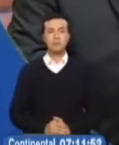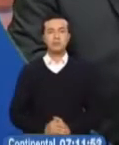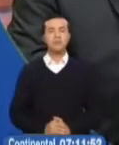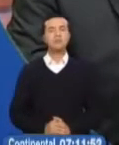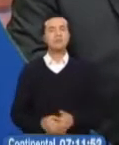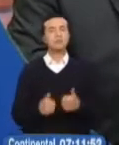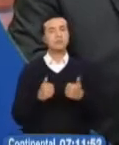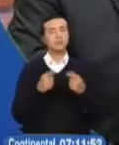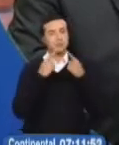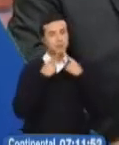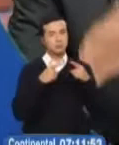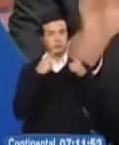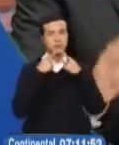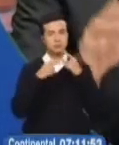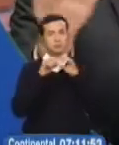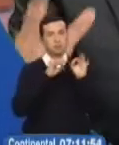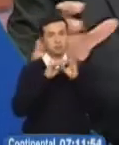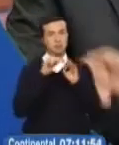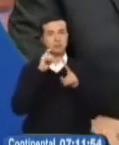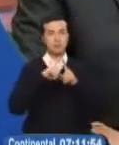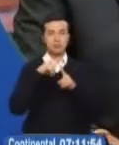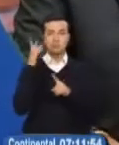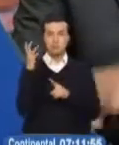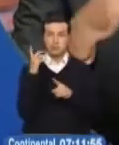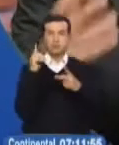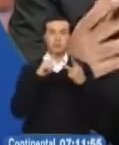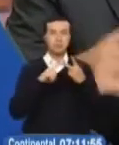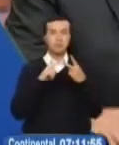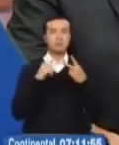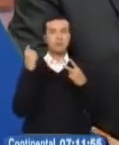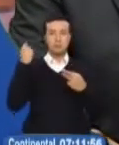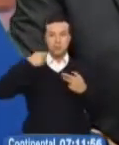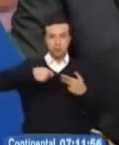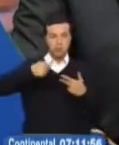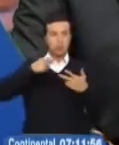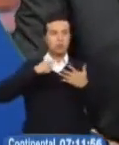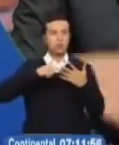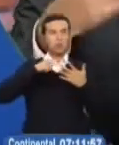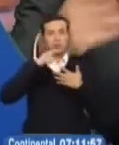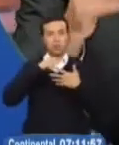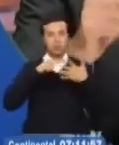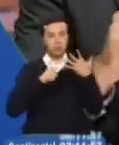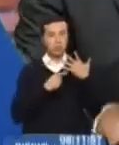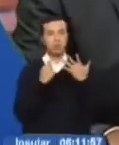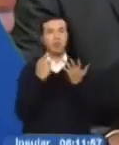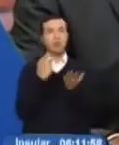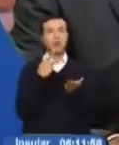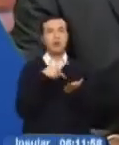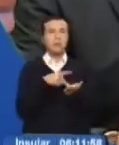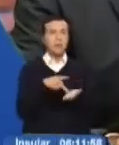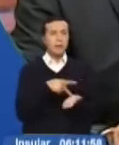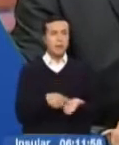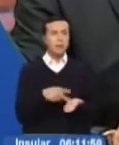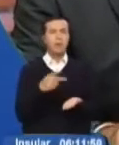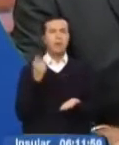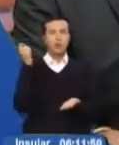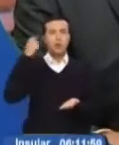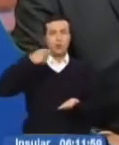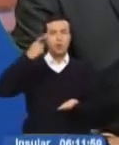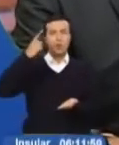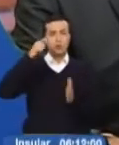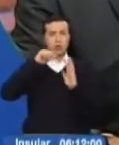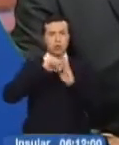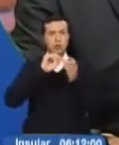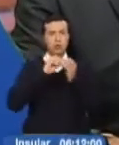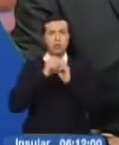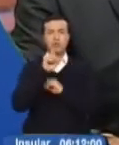muy bien aclaradas a precisión pensiones compensaciones son conceptos diferentes el pago de las compensaciones que está dispuesto en el artículo